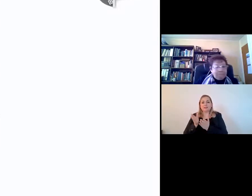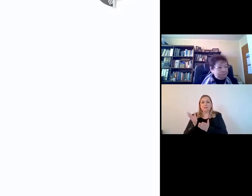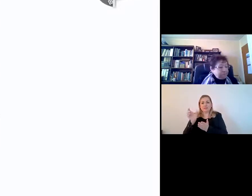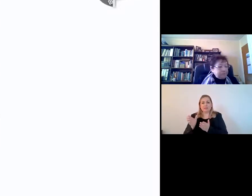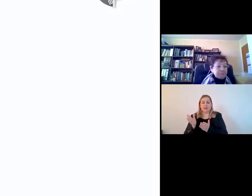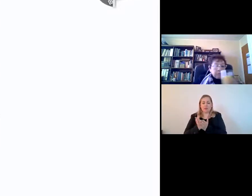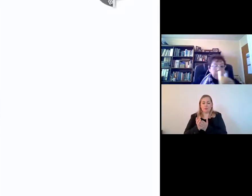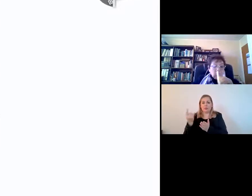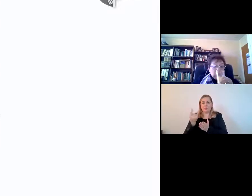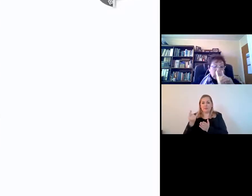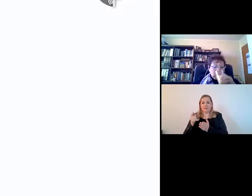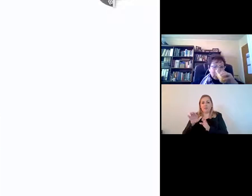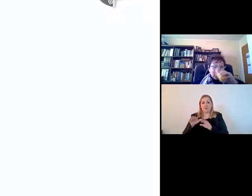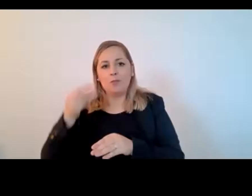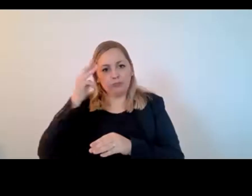gracias.